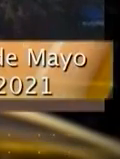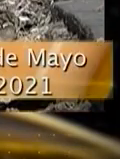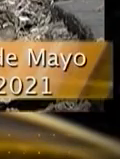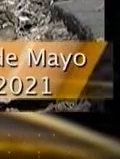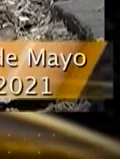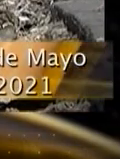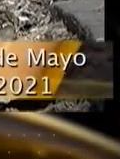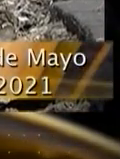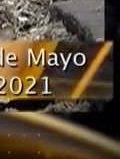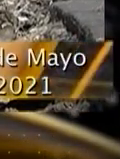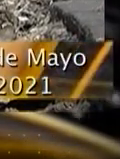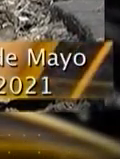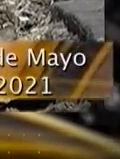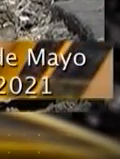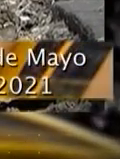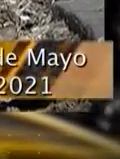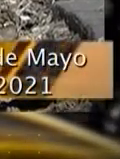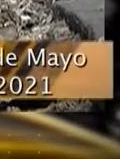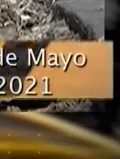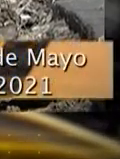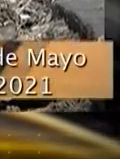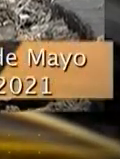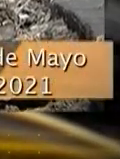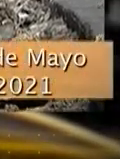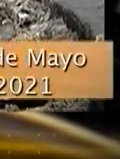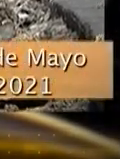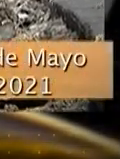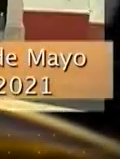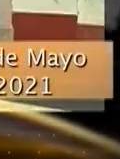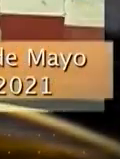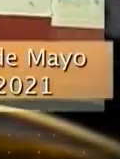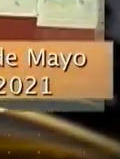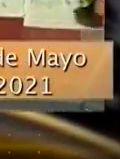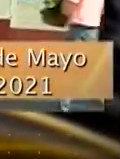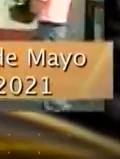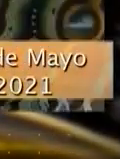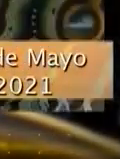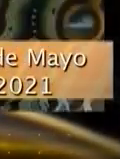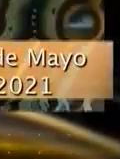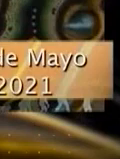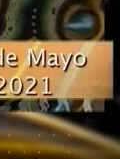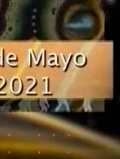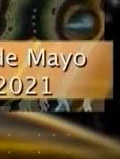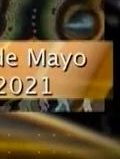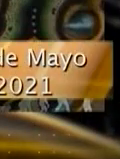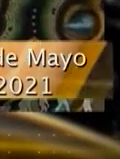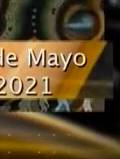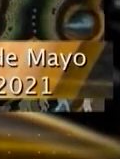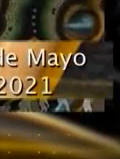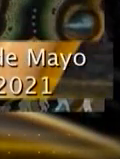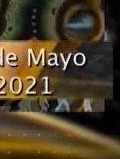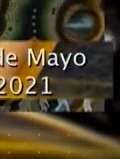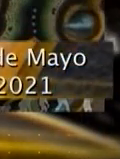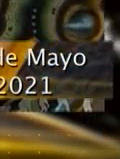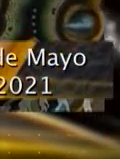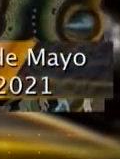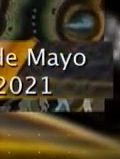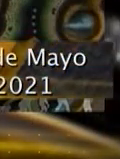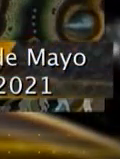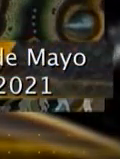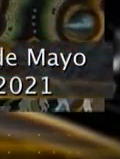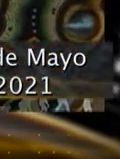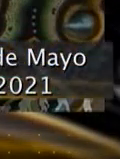especialistas. Locatarios exigen prontitud en trabajos urbanos de la capital michoacana. Y a la cultura, llega al Centro Cultural